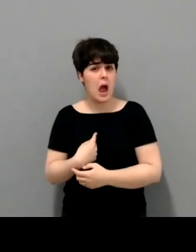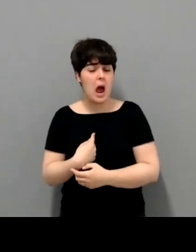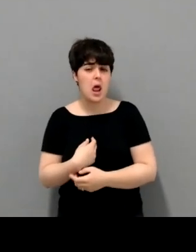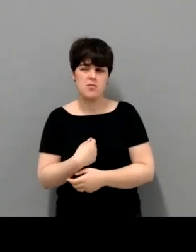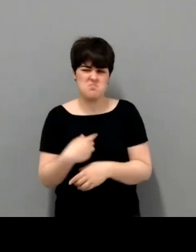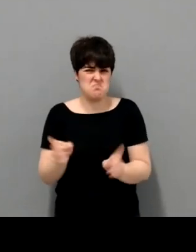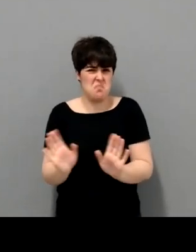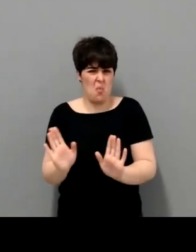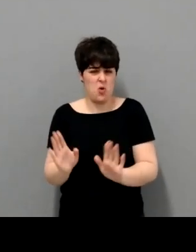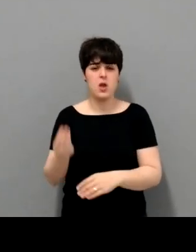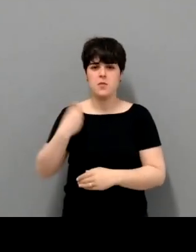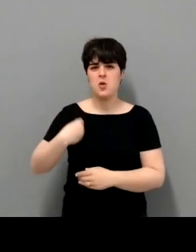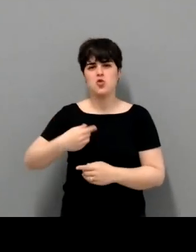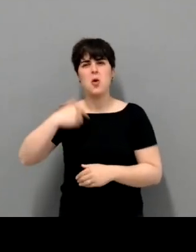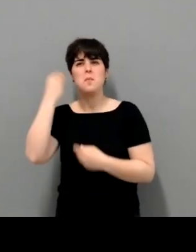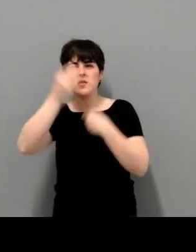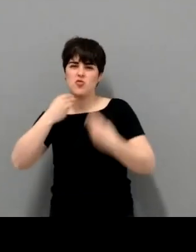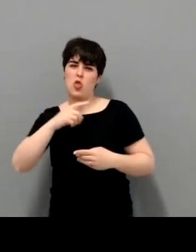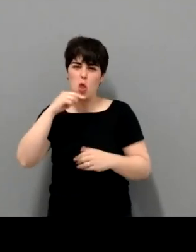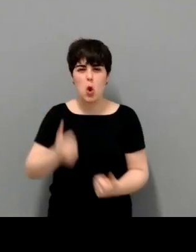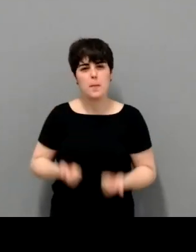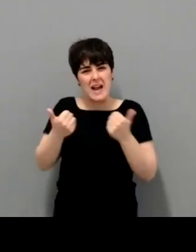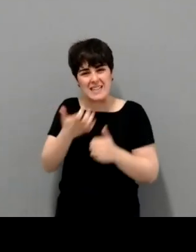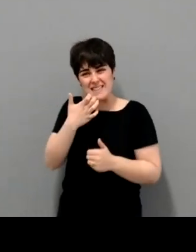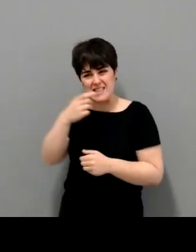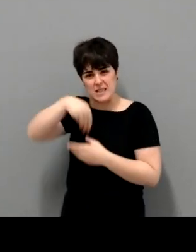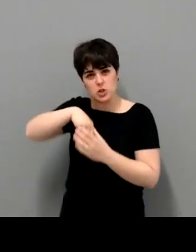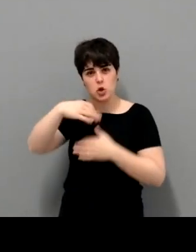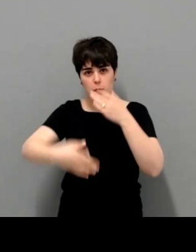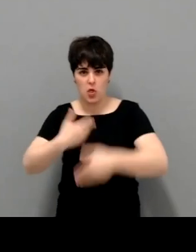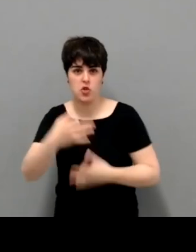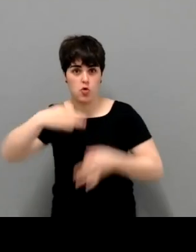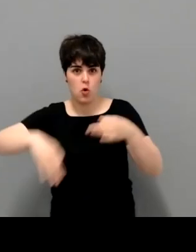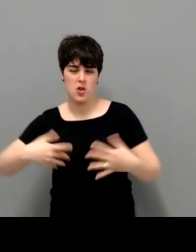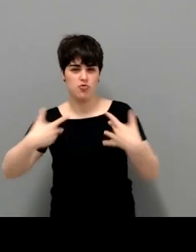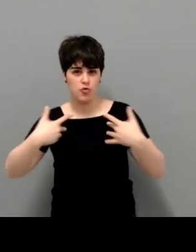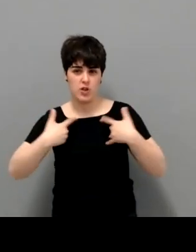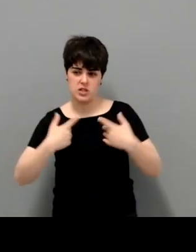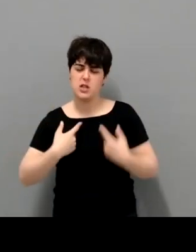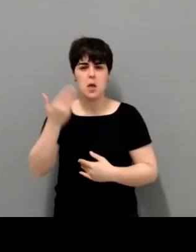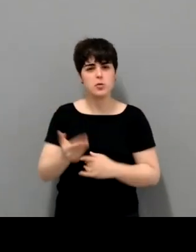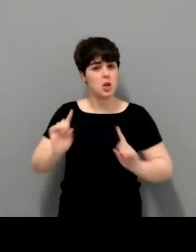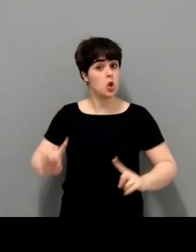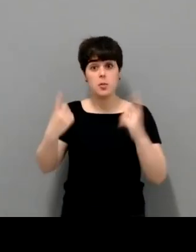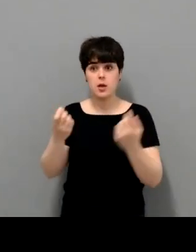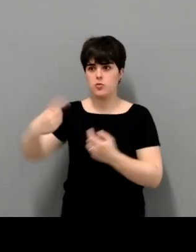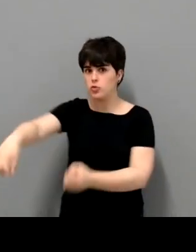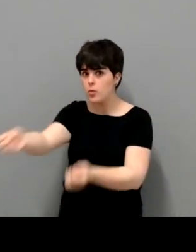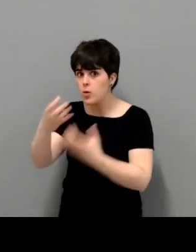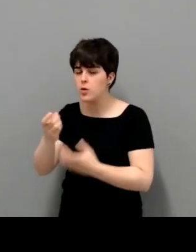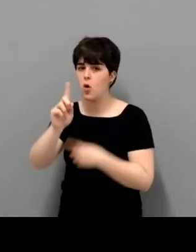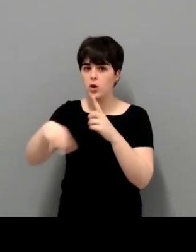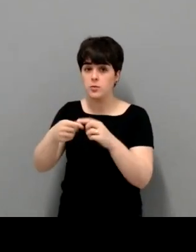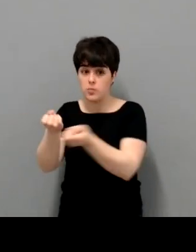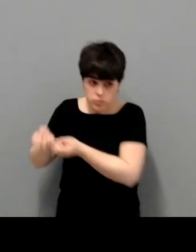escuchar que habéis sufrido en un procedimiento judicial, pero nos es de extraordinaria importancia que nos lo contéis para que lo podamos transmitir también.